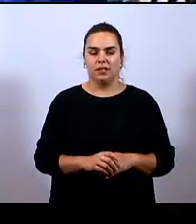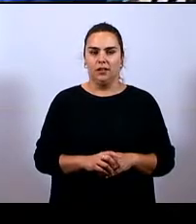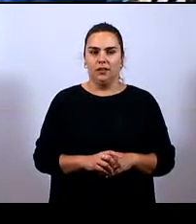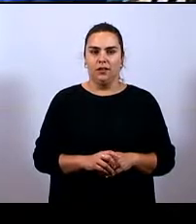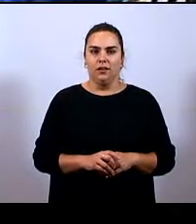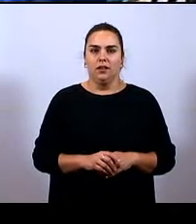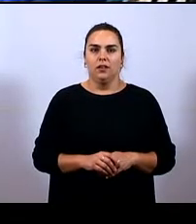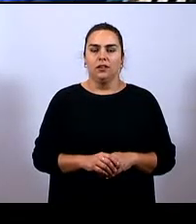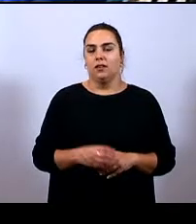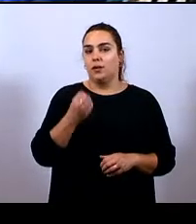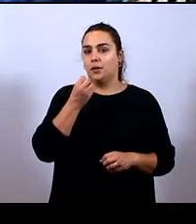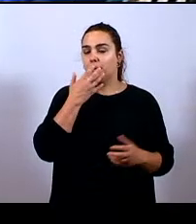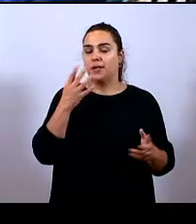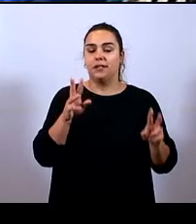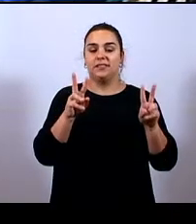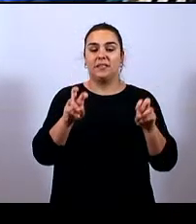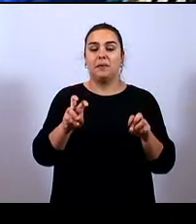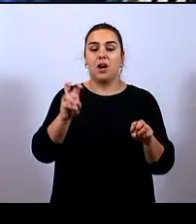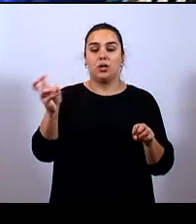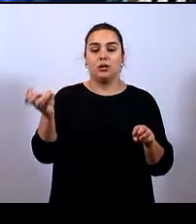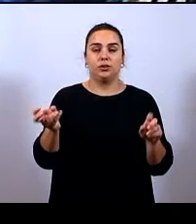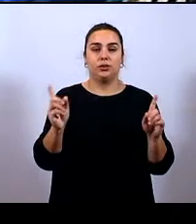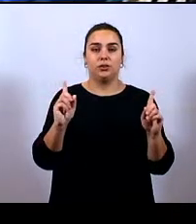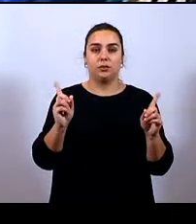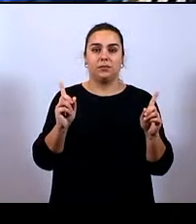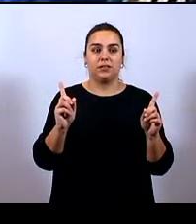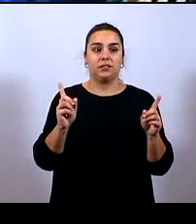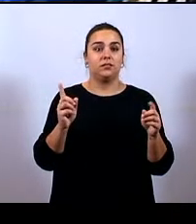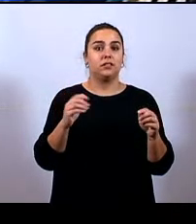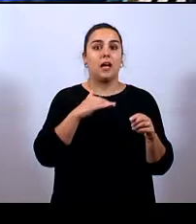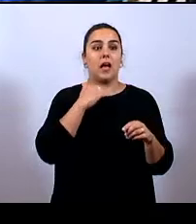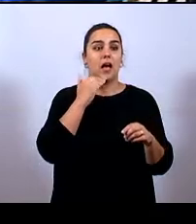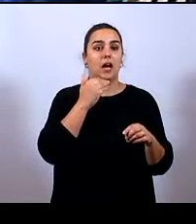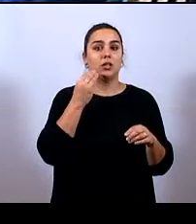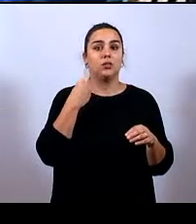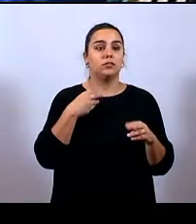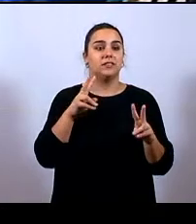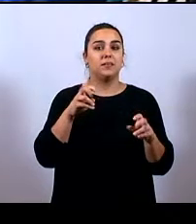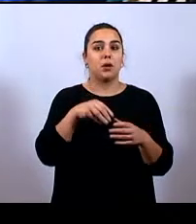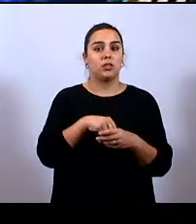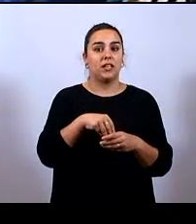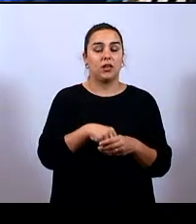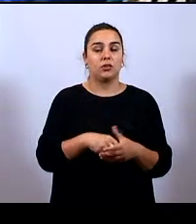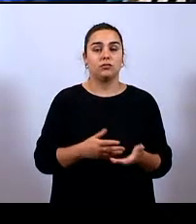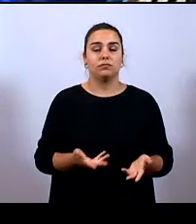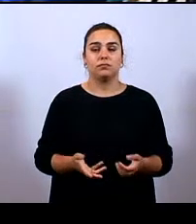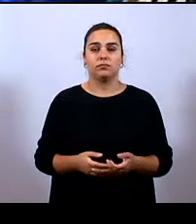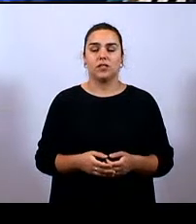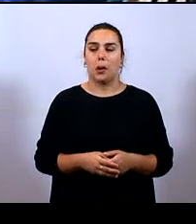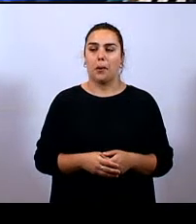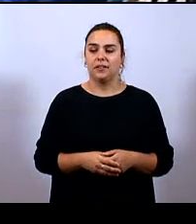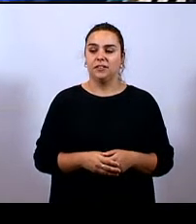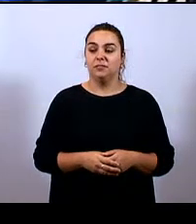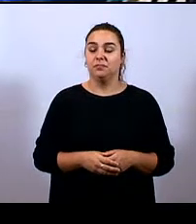Y bueno, yo sobre otra cuestión, no sé si alguien... ¿Sobre el contenido?